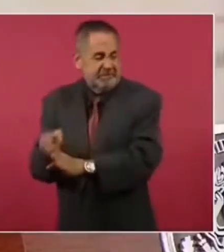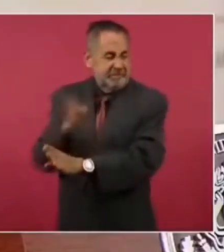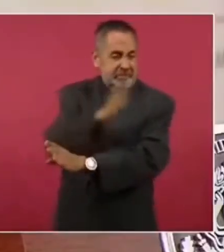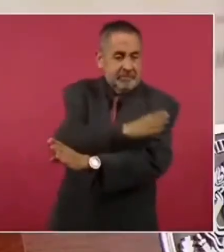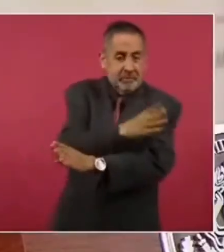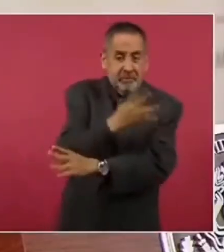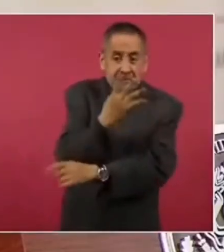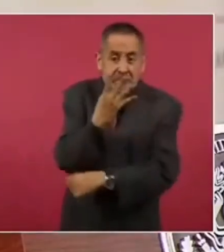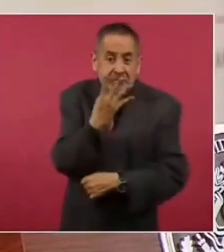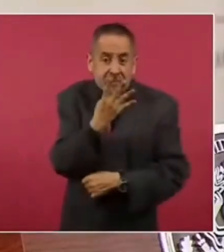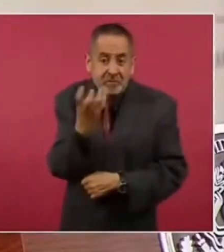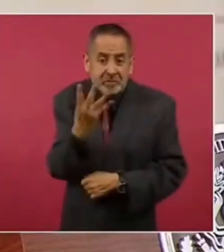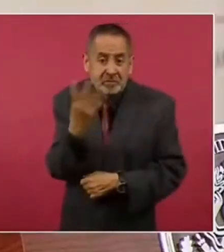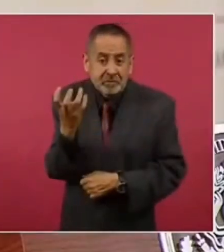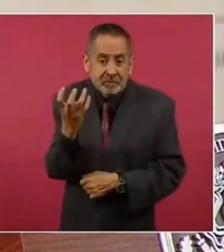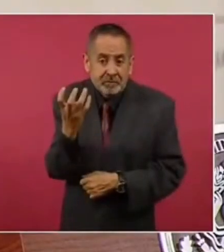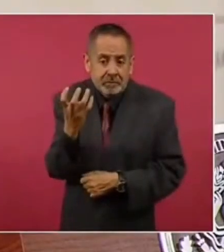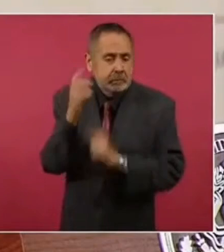Entonces,